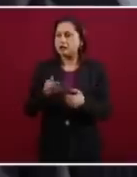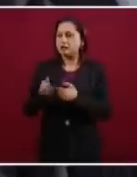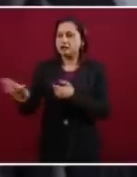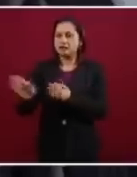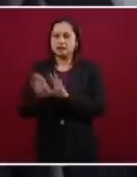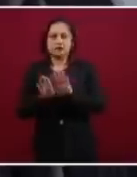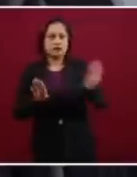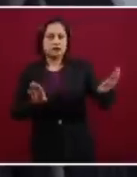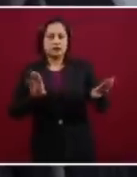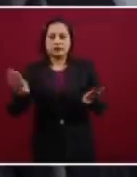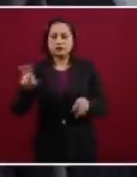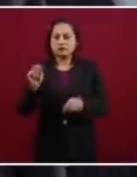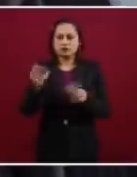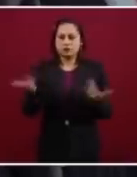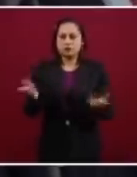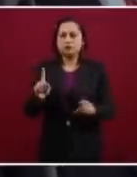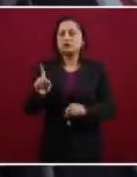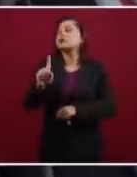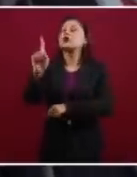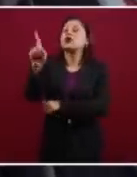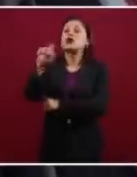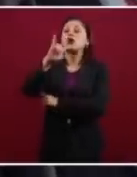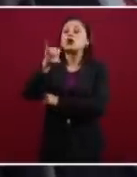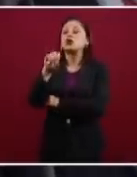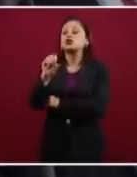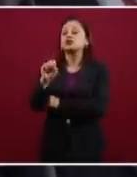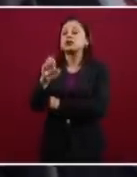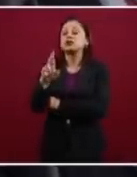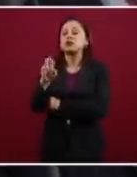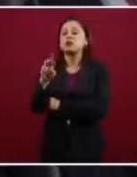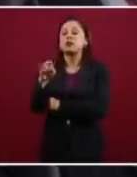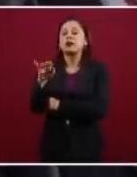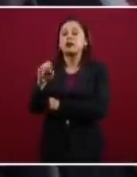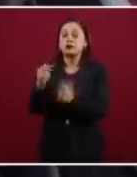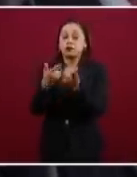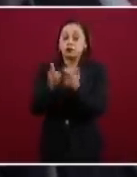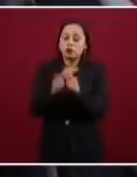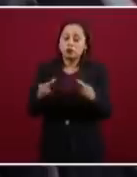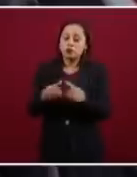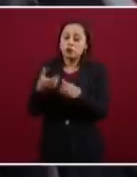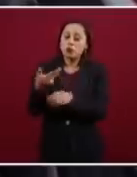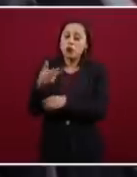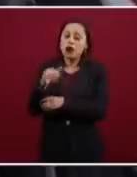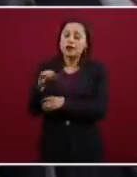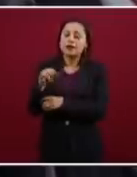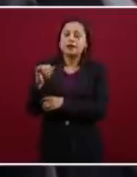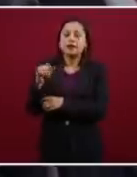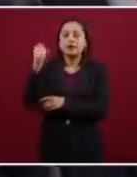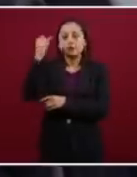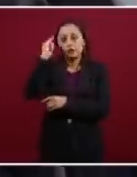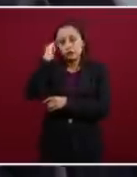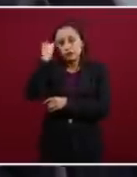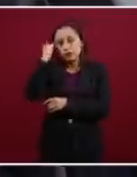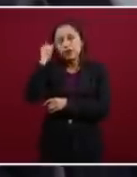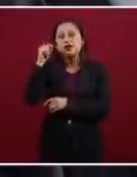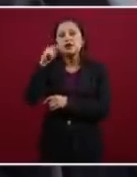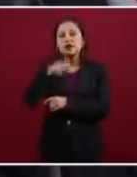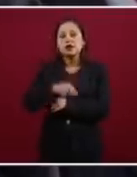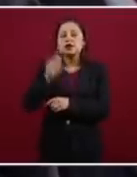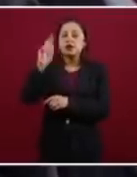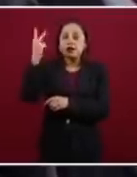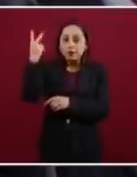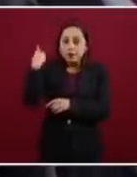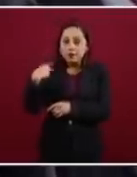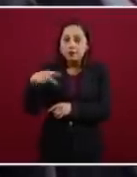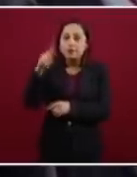josé y romero de los guarijíos tuvo que viajar hasta el evento que usted tuvo en etchojoa para entregarle el